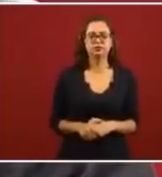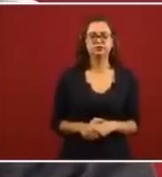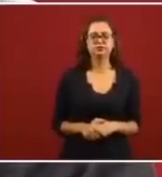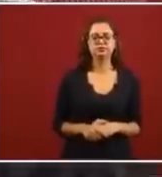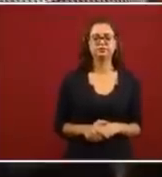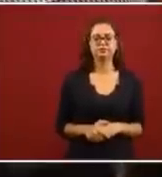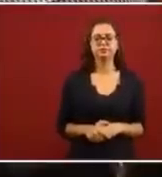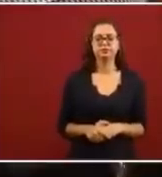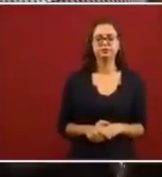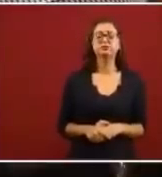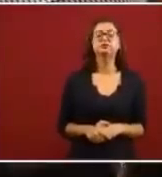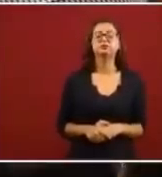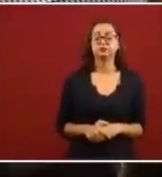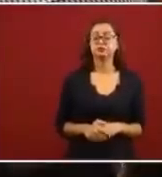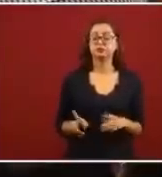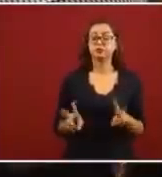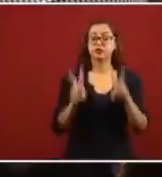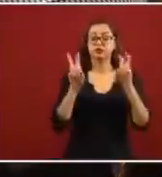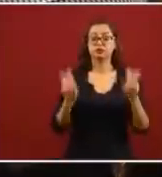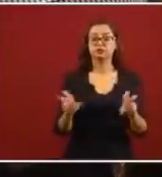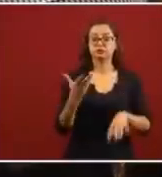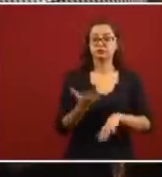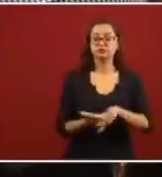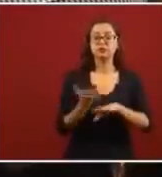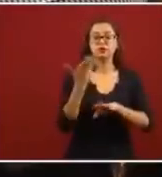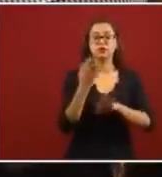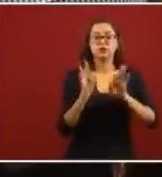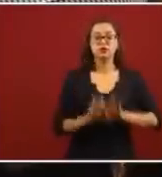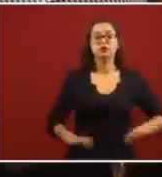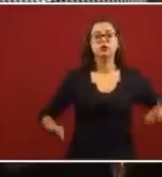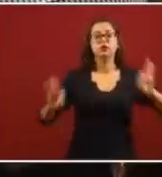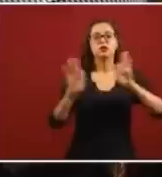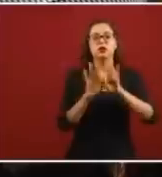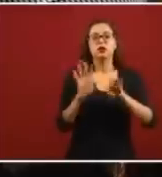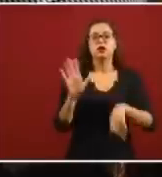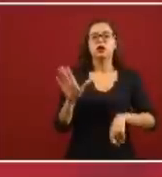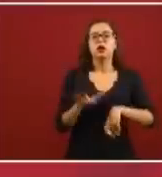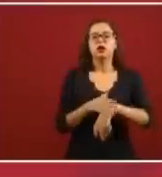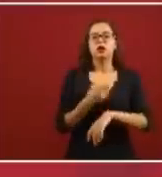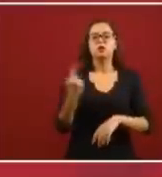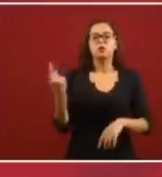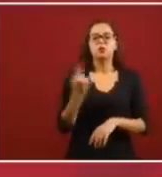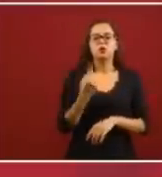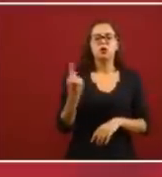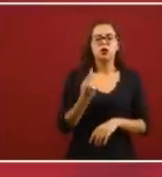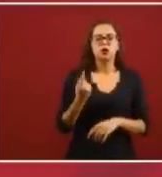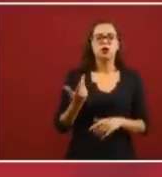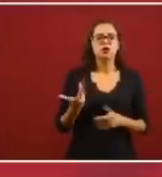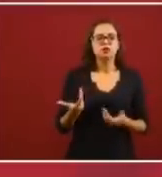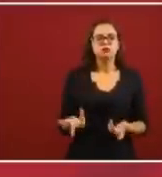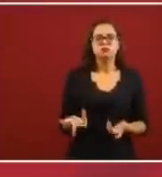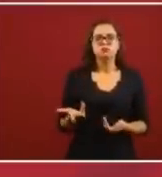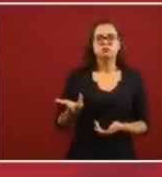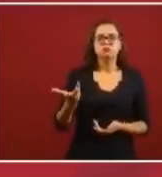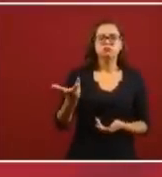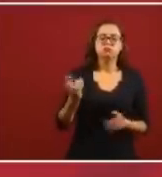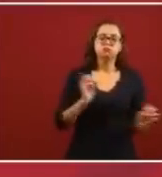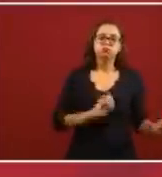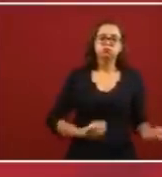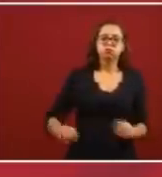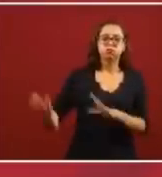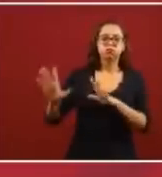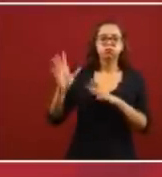Es algo muy importante porque se había abandonado los pueblos,